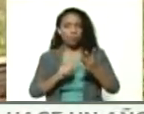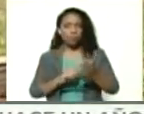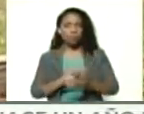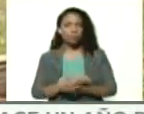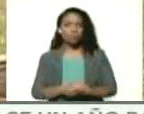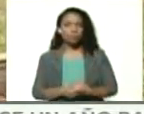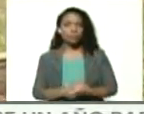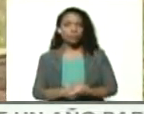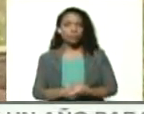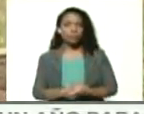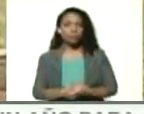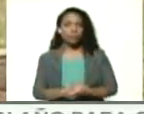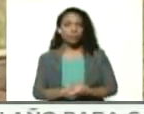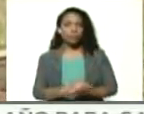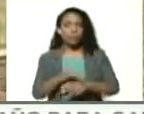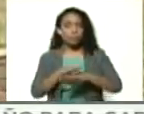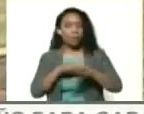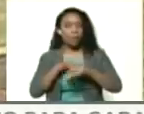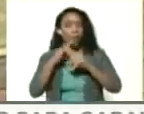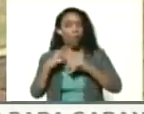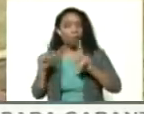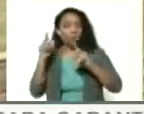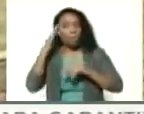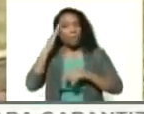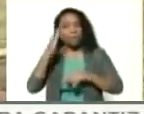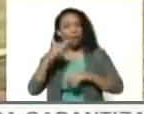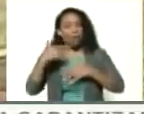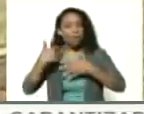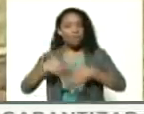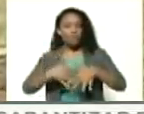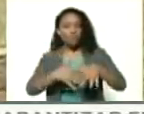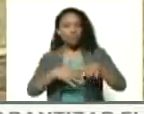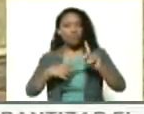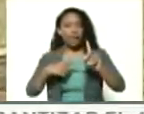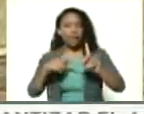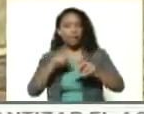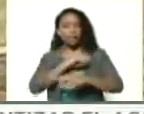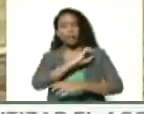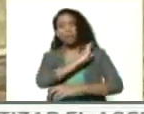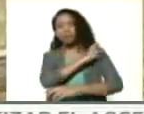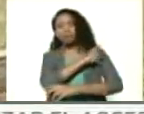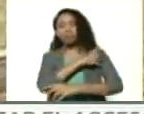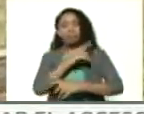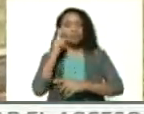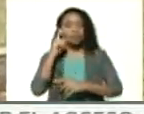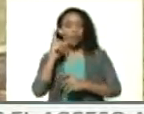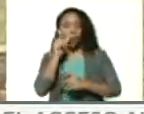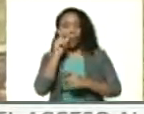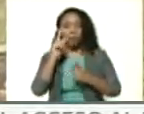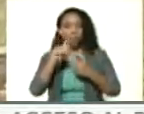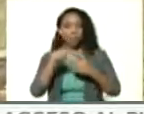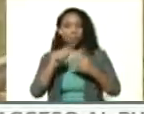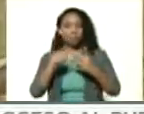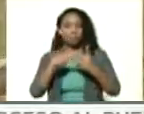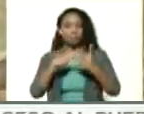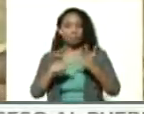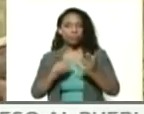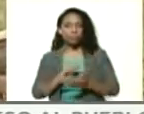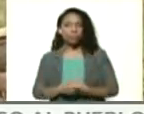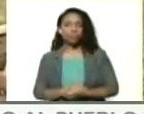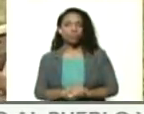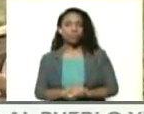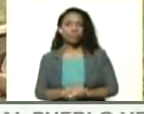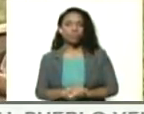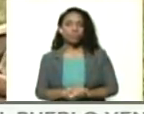Noriega, entre otros del ejército en el grado de generales de brigada, entre ellos Henry Lugo Peña y Vidal Rigoberto